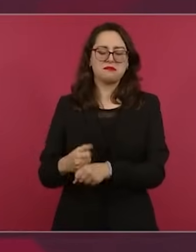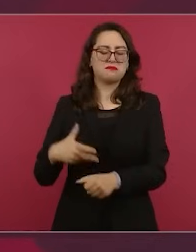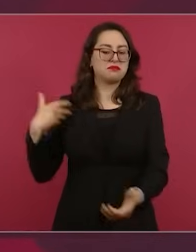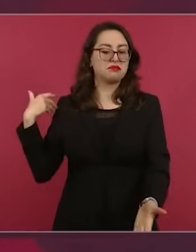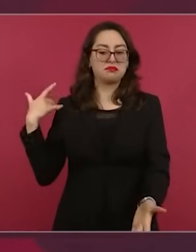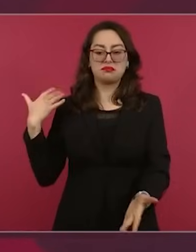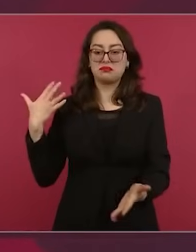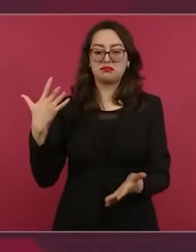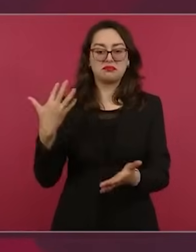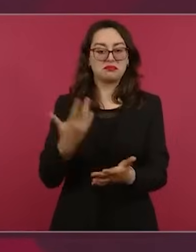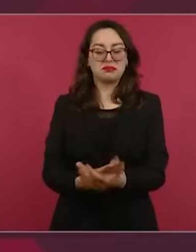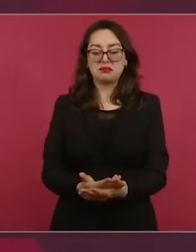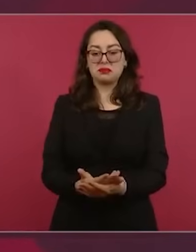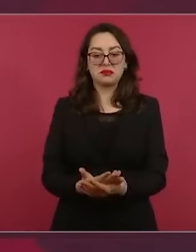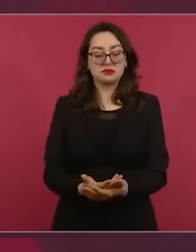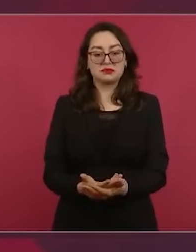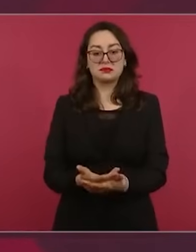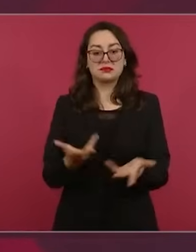Nunca